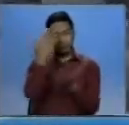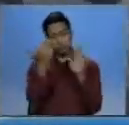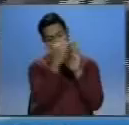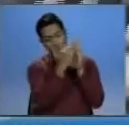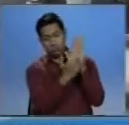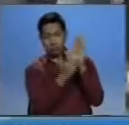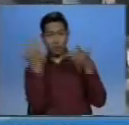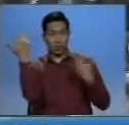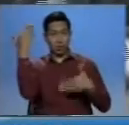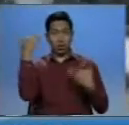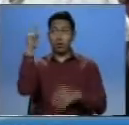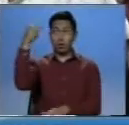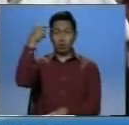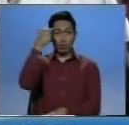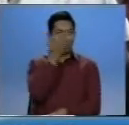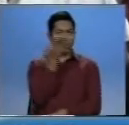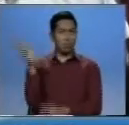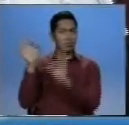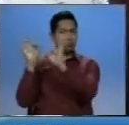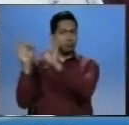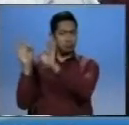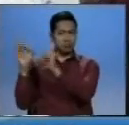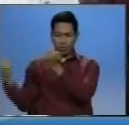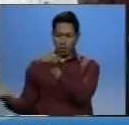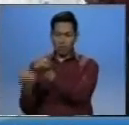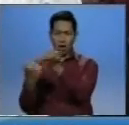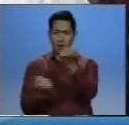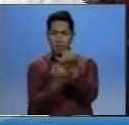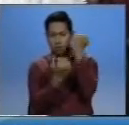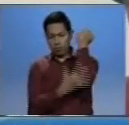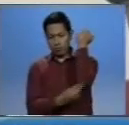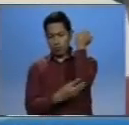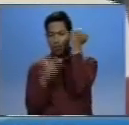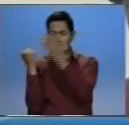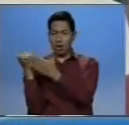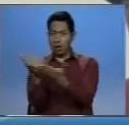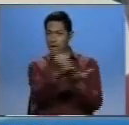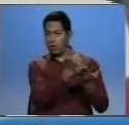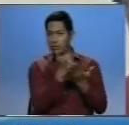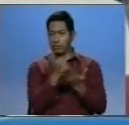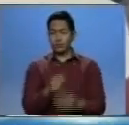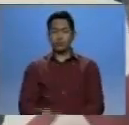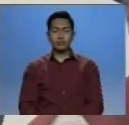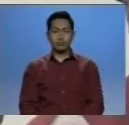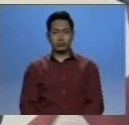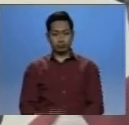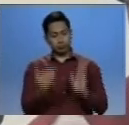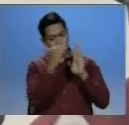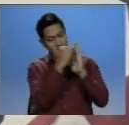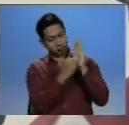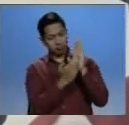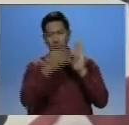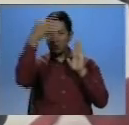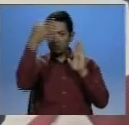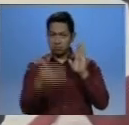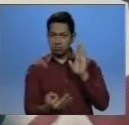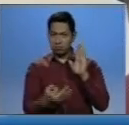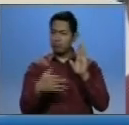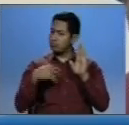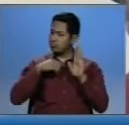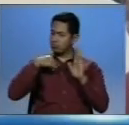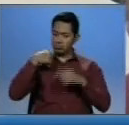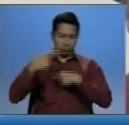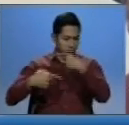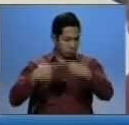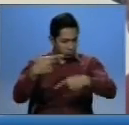gubernamentales han sido acertadas y que han ido en beneficio de los más desposeídos. Y está cumpliendo día a día,